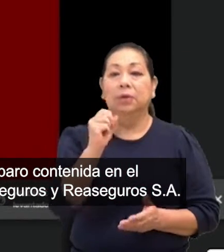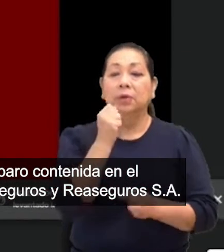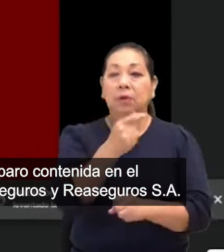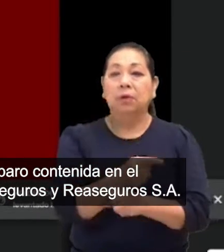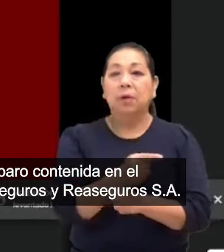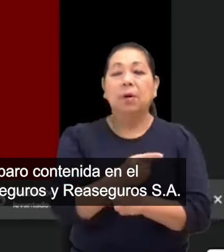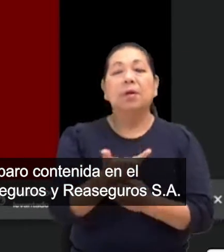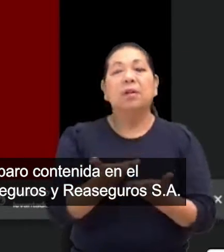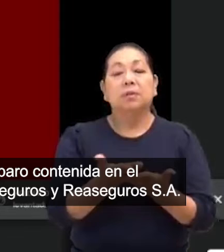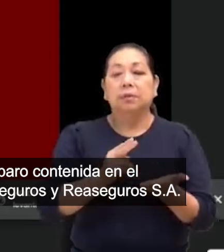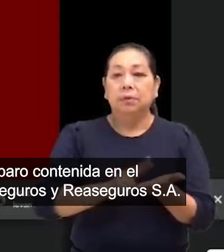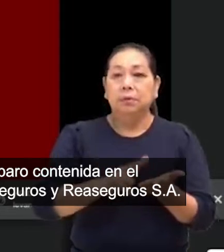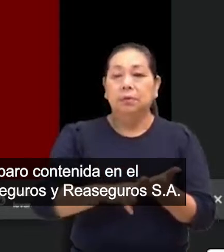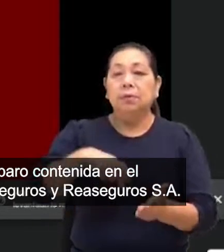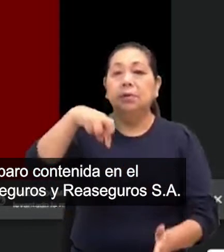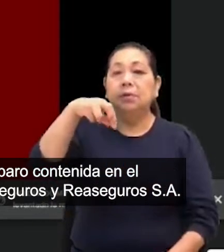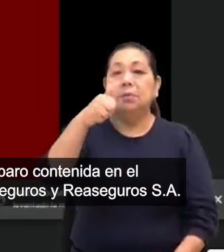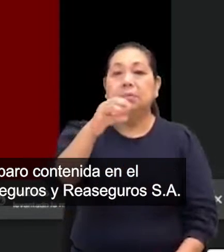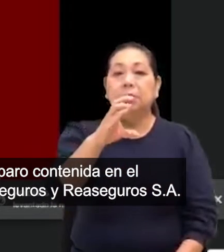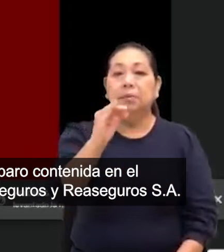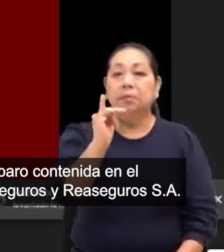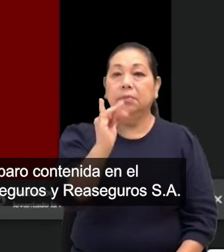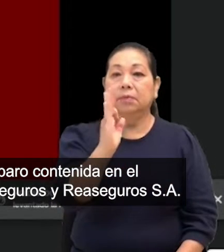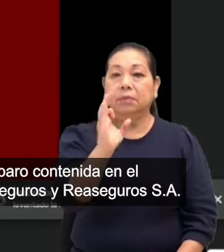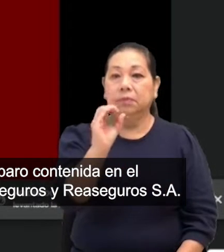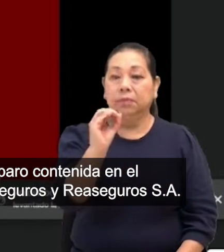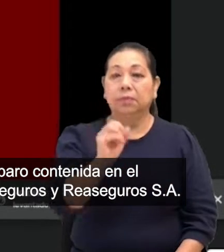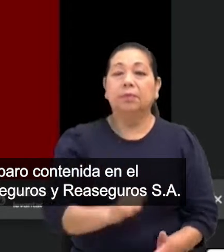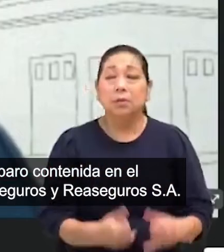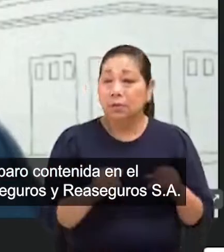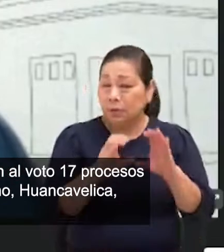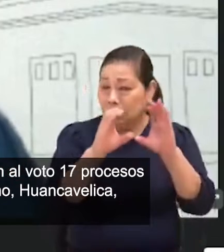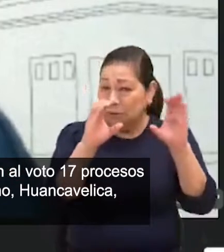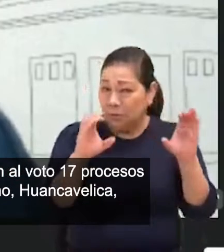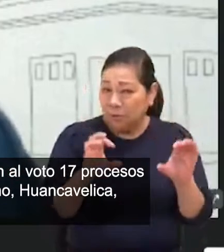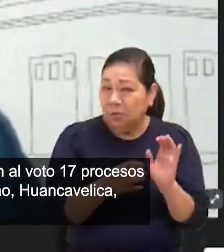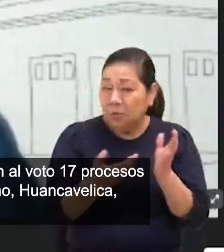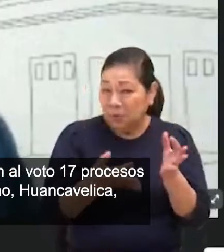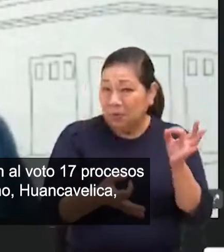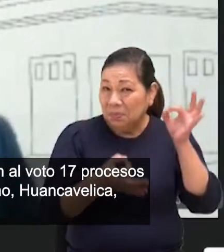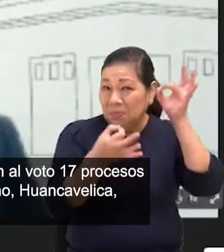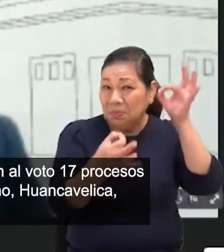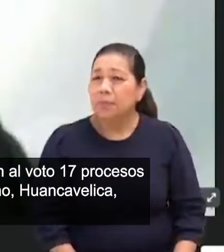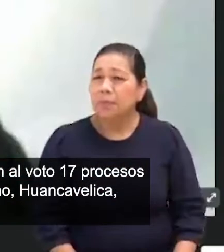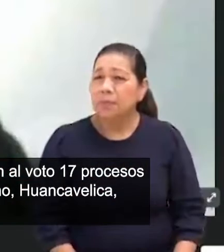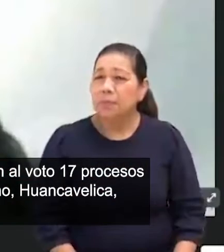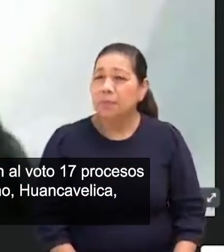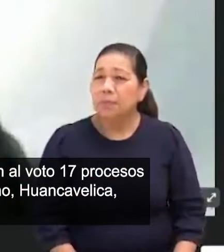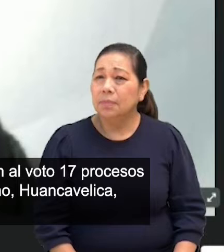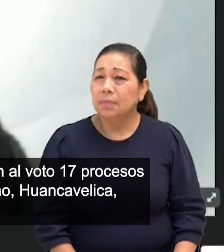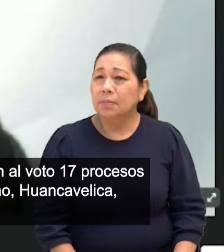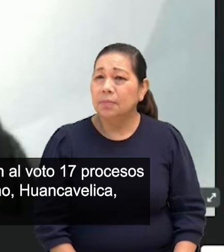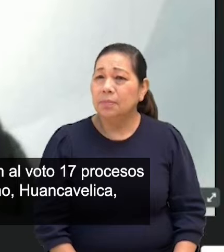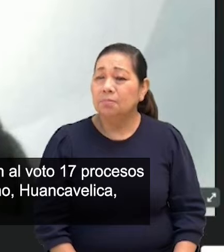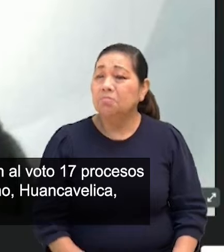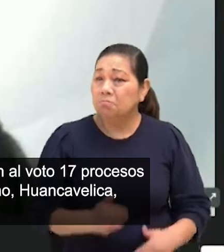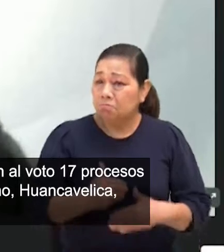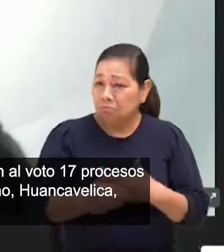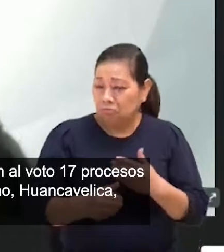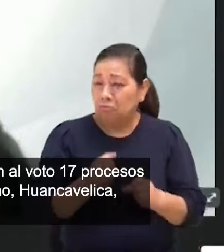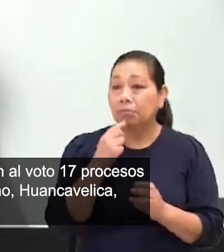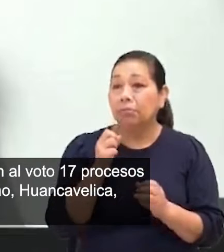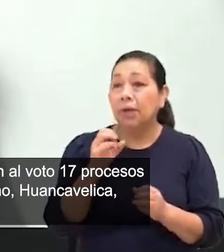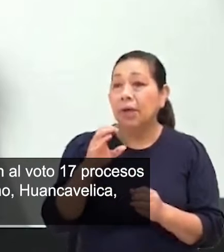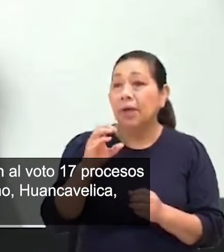de Seguros y Reaseguros S.A. empresapa kontrampi. Audienciapim magistradokuna tapupaykunku